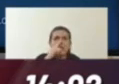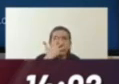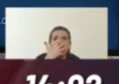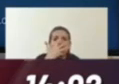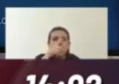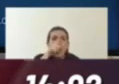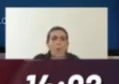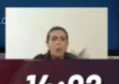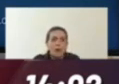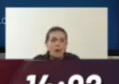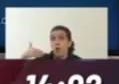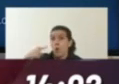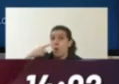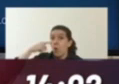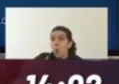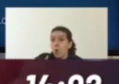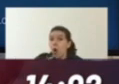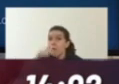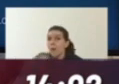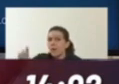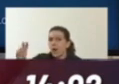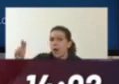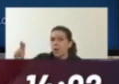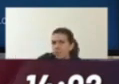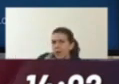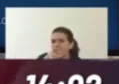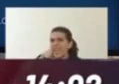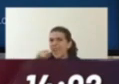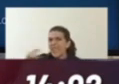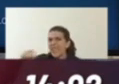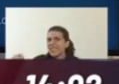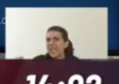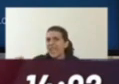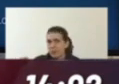junio fue 700, la cantidad de personas fallecidas.